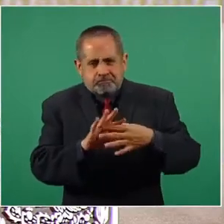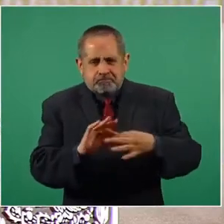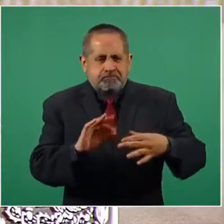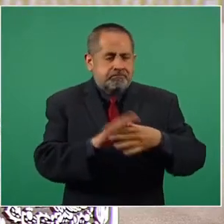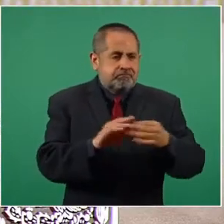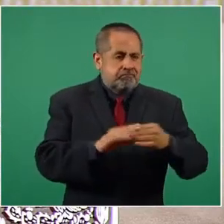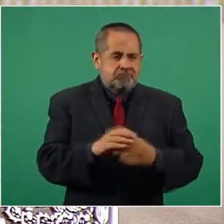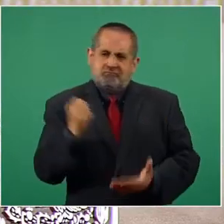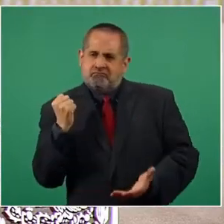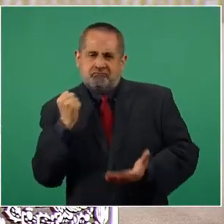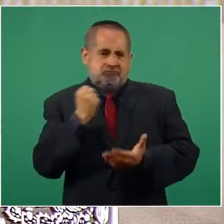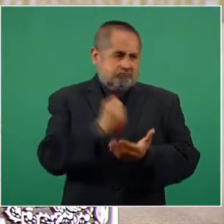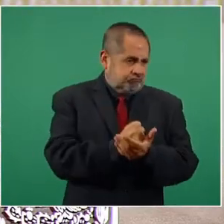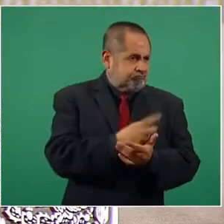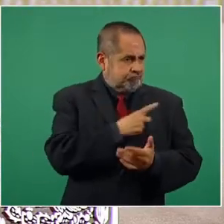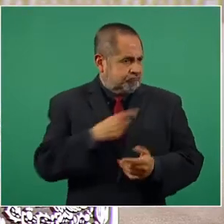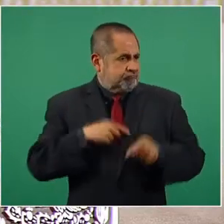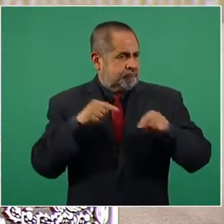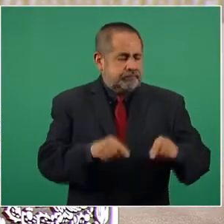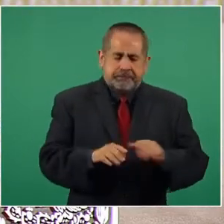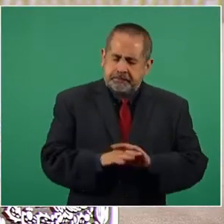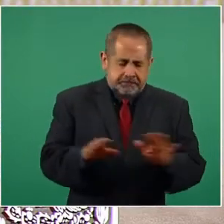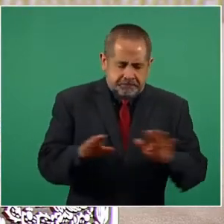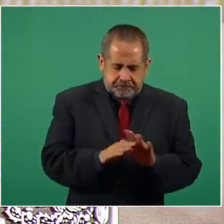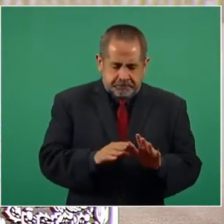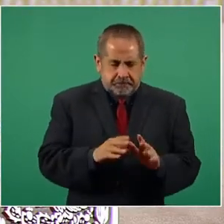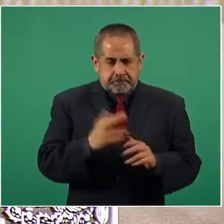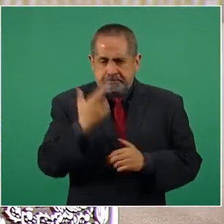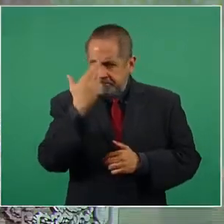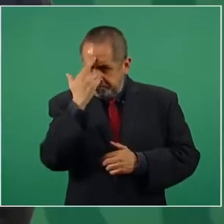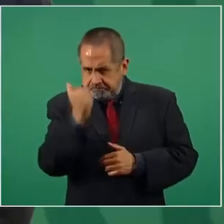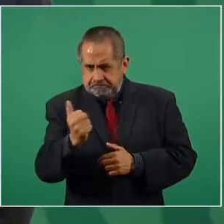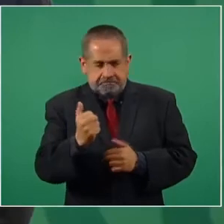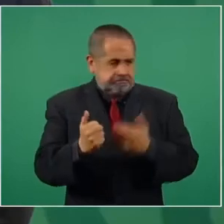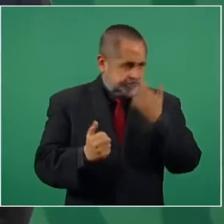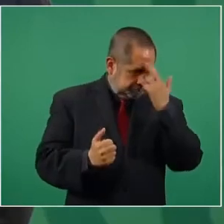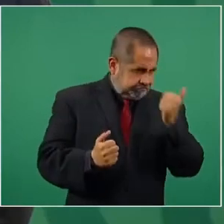Nada por la fuerza, todo por la razón y el derecho.